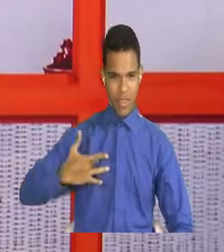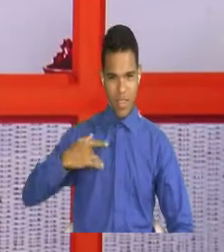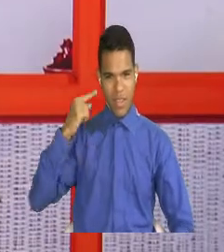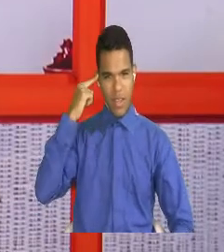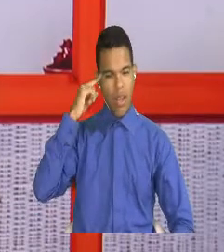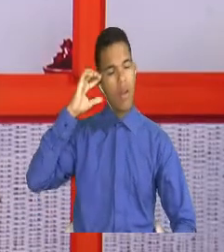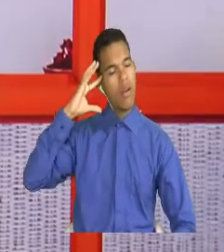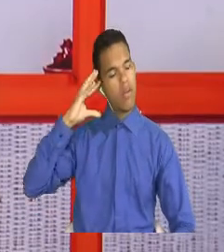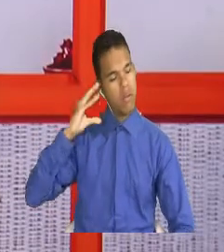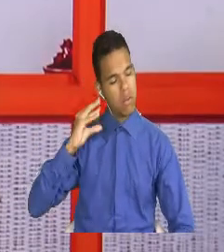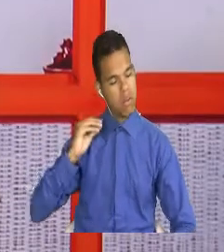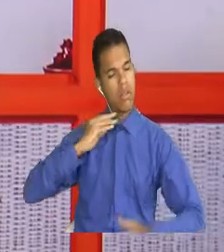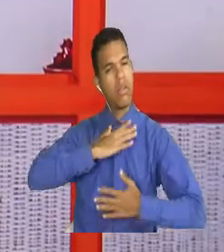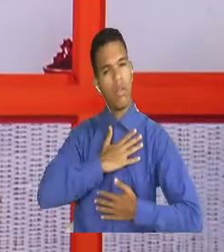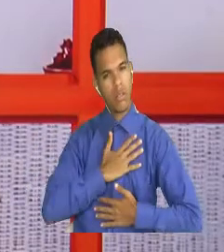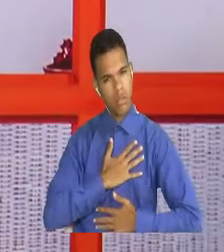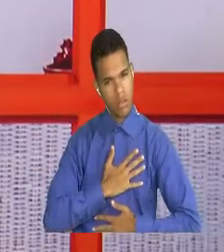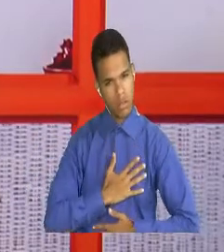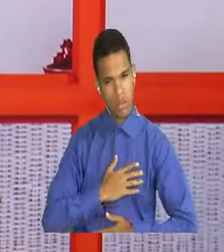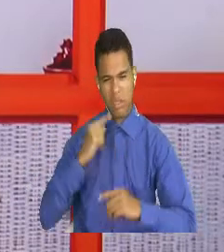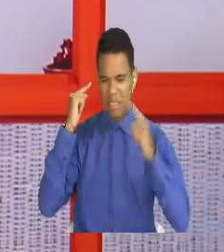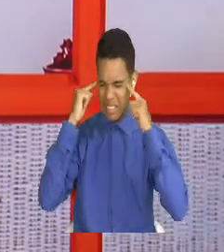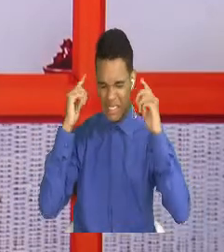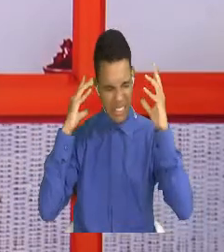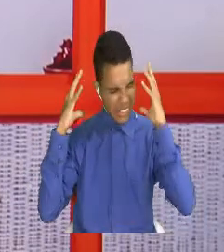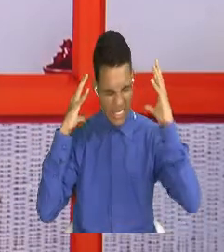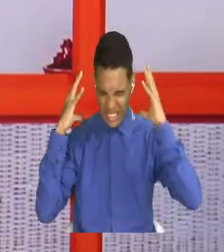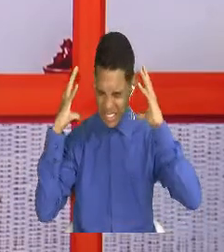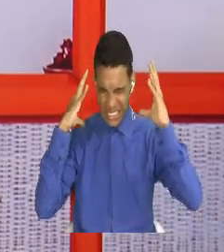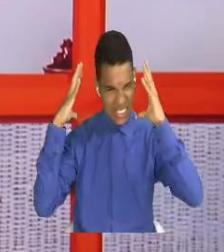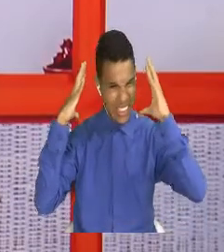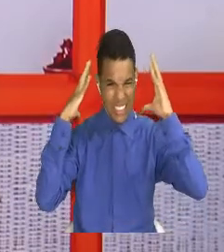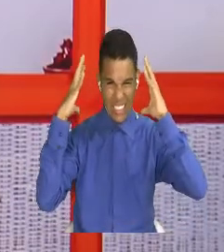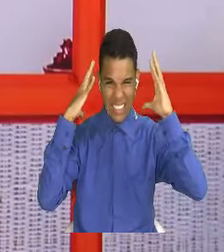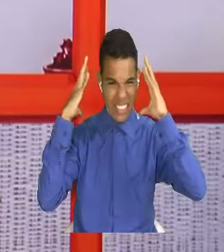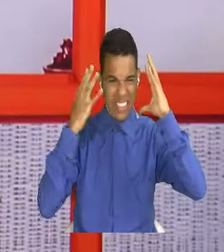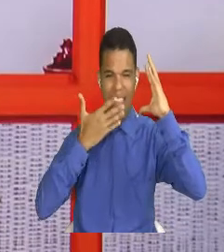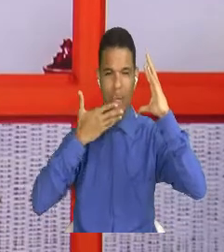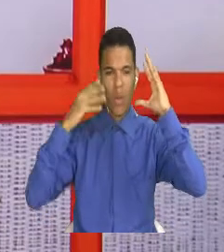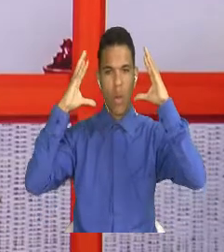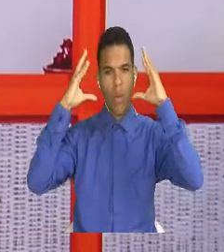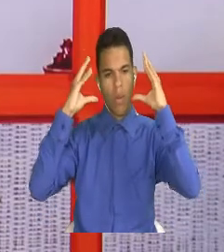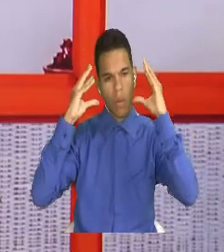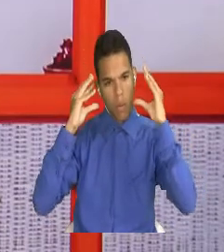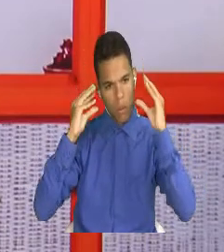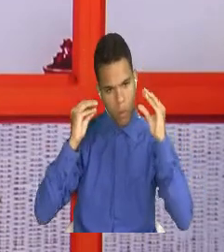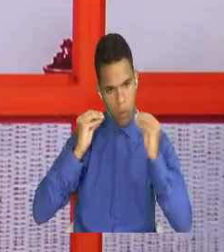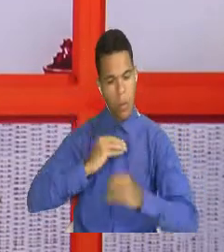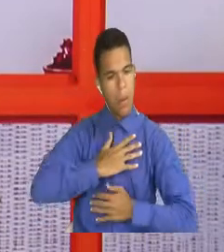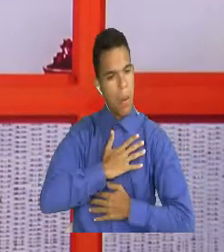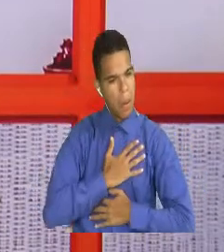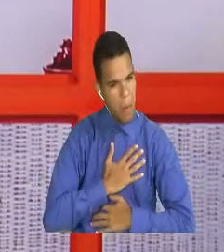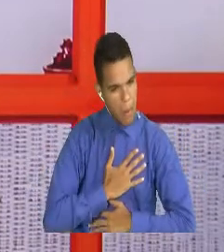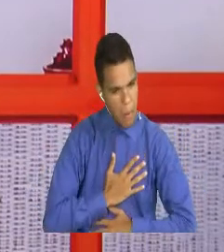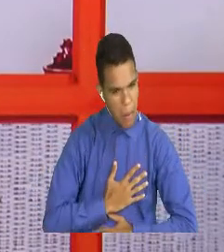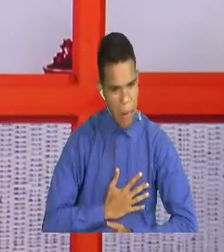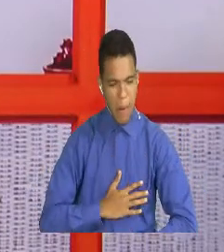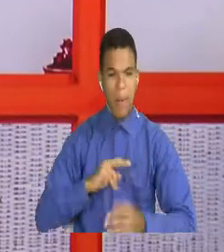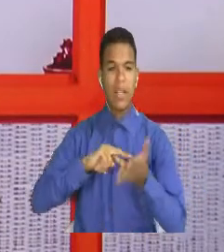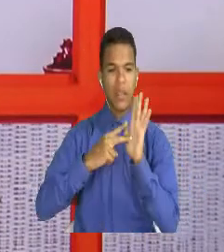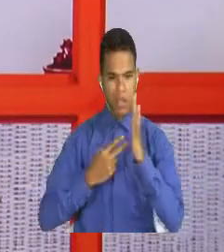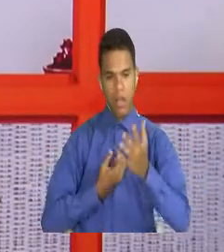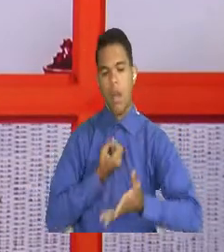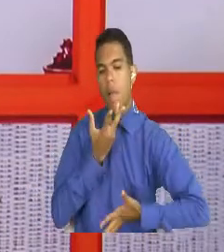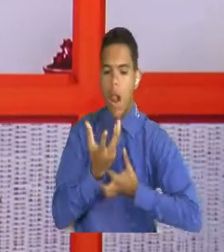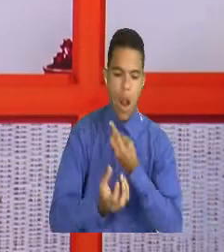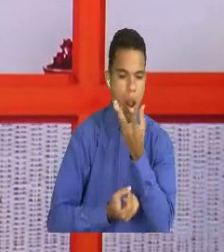salir, sino que es por prevención también, para nosotros mantener una salud mental, una estabilidad, un bienestar en nuestras vidas. Entonces eso es